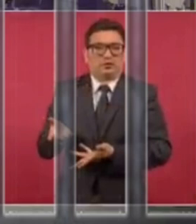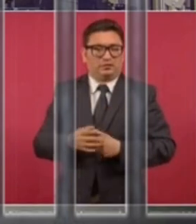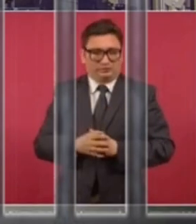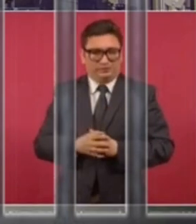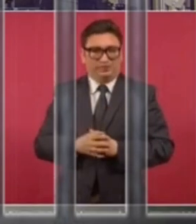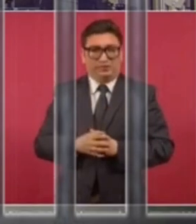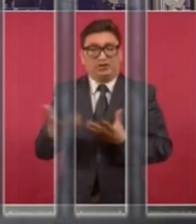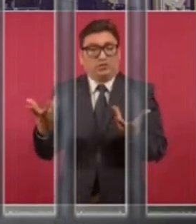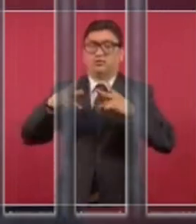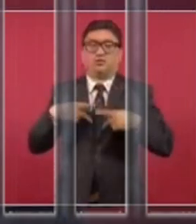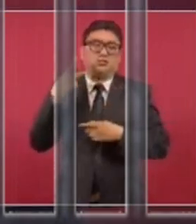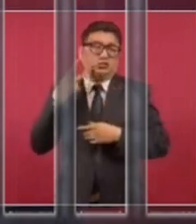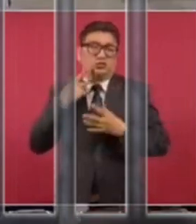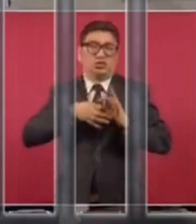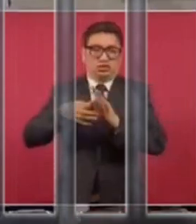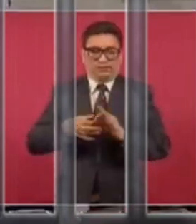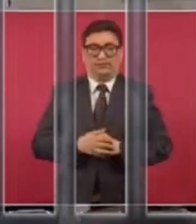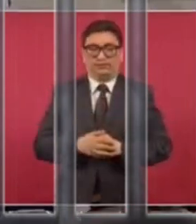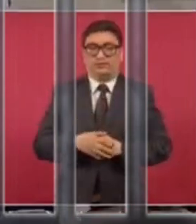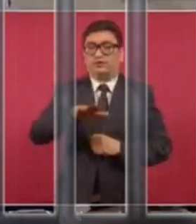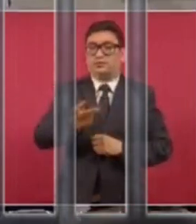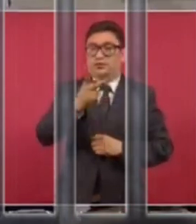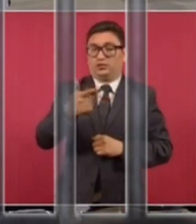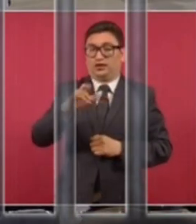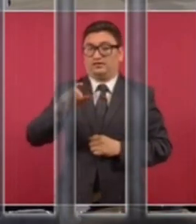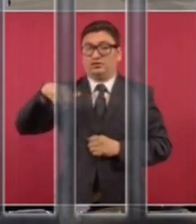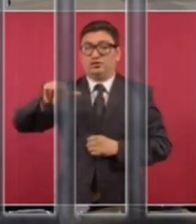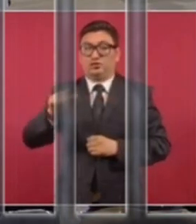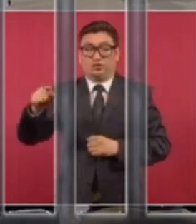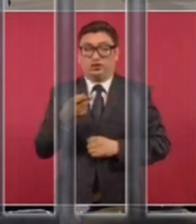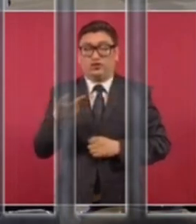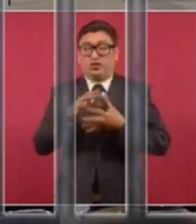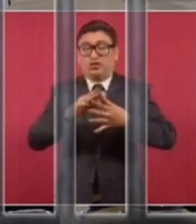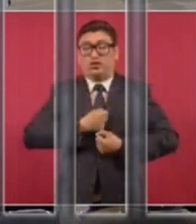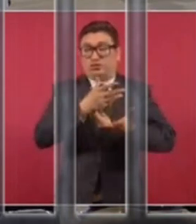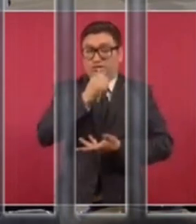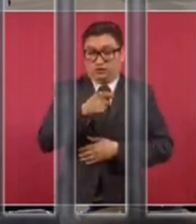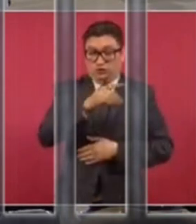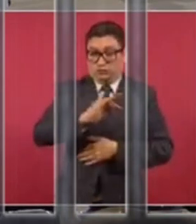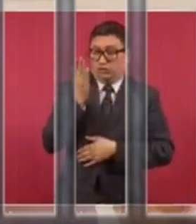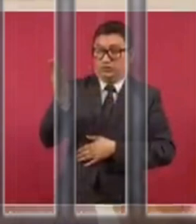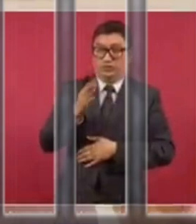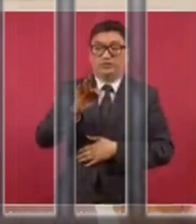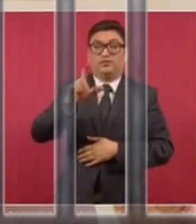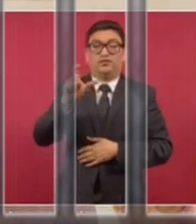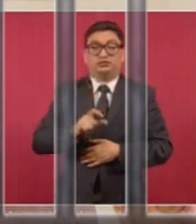trabajaba con ellos Si no habla Genaro García Luna usted va a pedir investigaciones